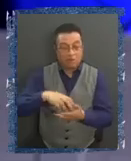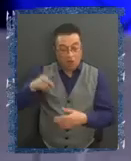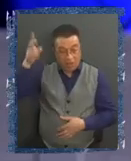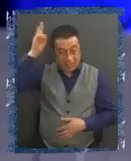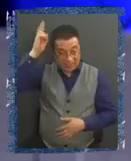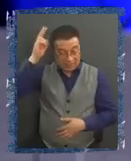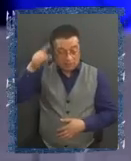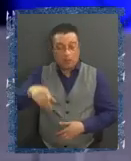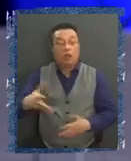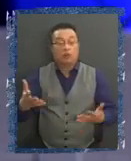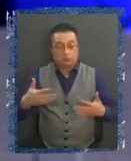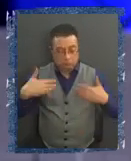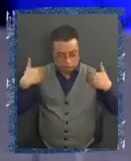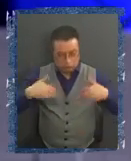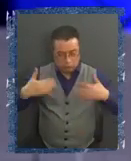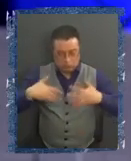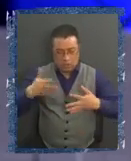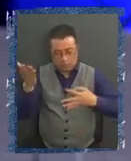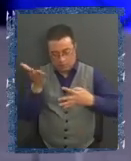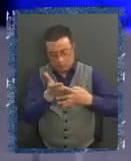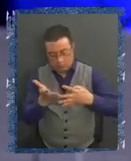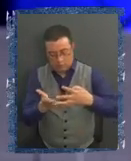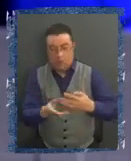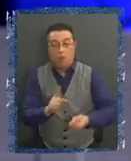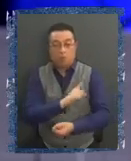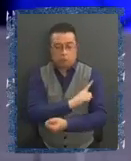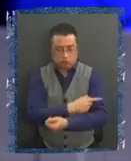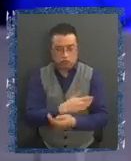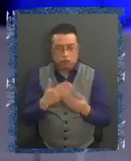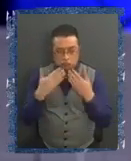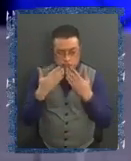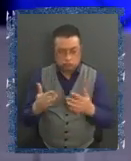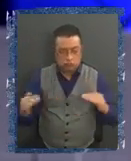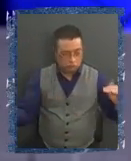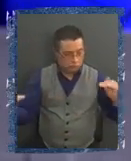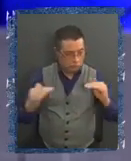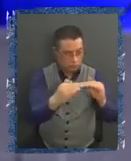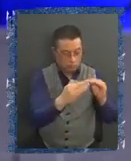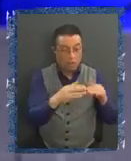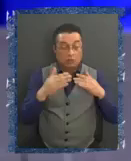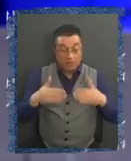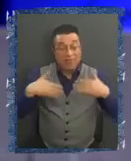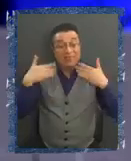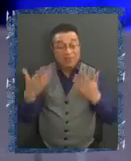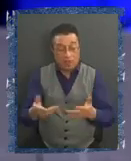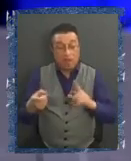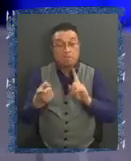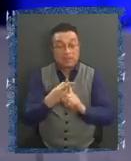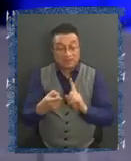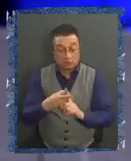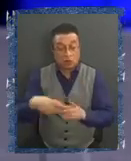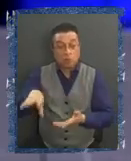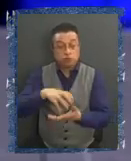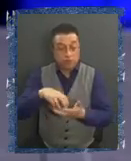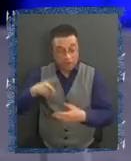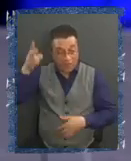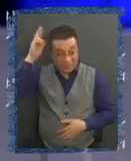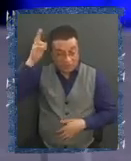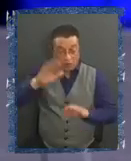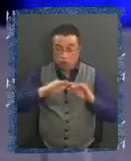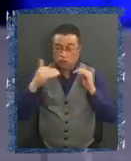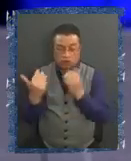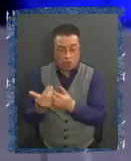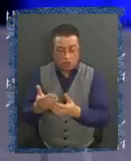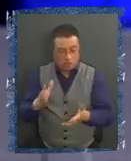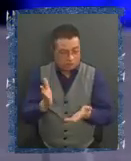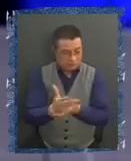el ejercicio y distribución del poder. Eso dice el texto. Y consagra la participación de los pueblos indígenas en toda la organización estatal, o